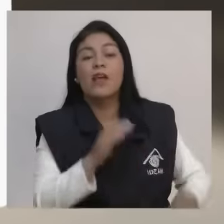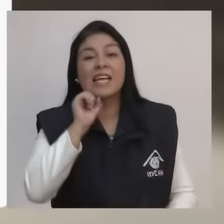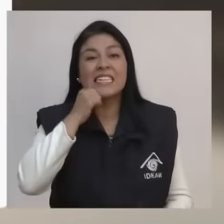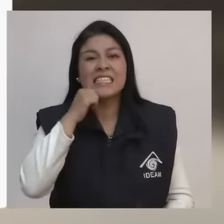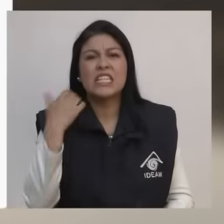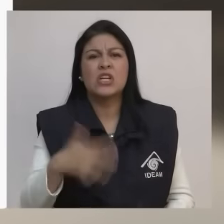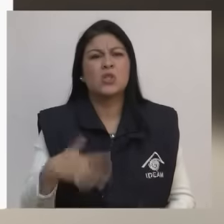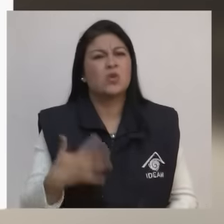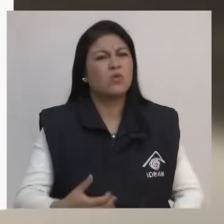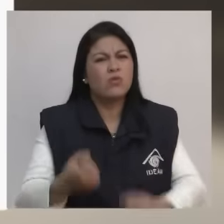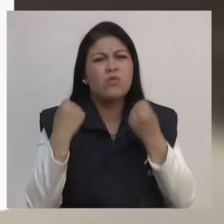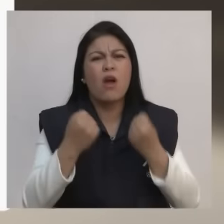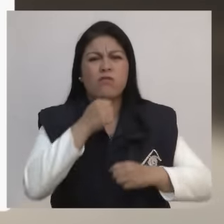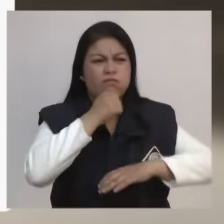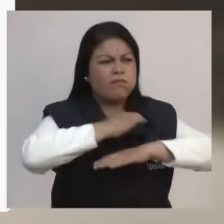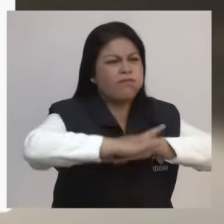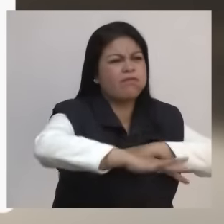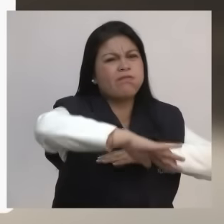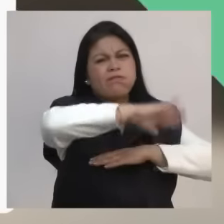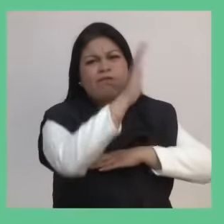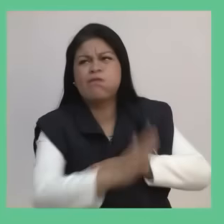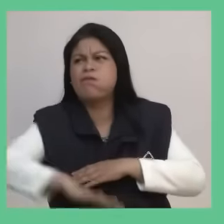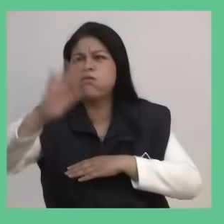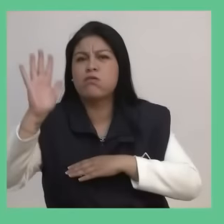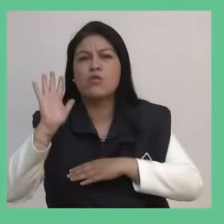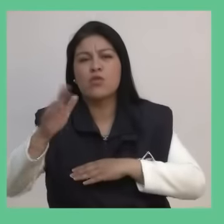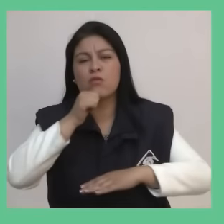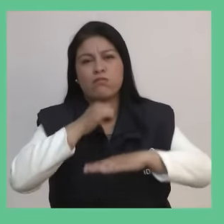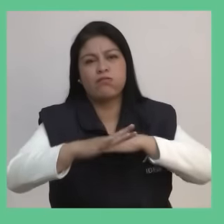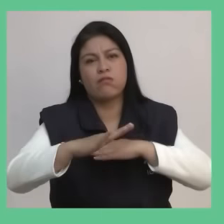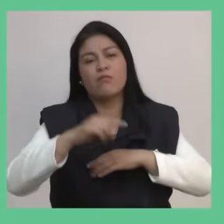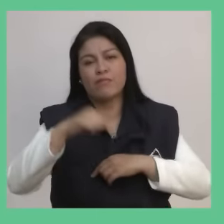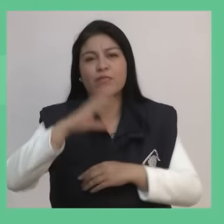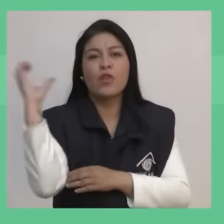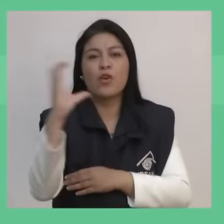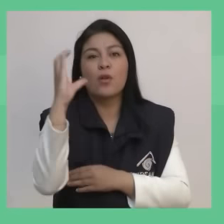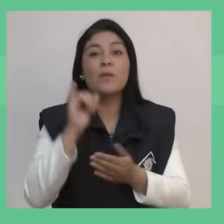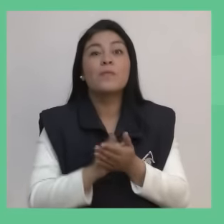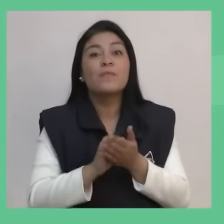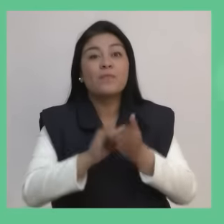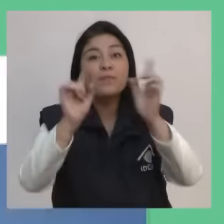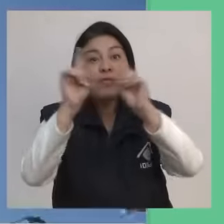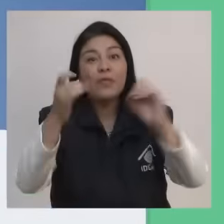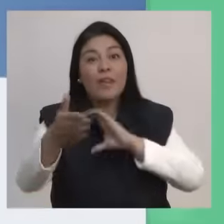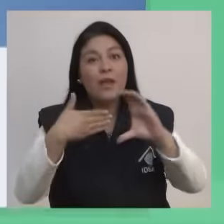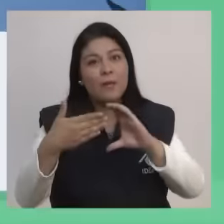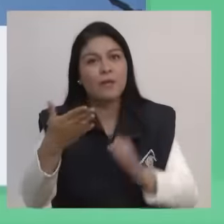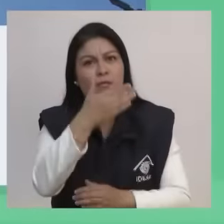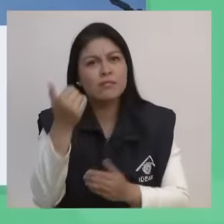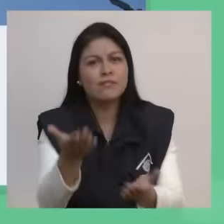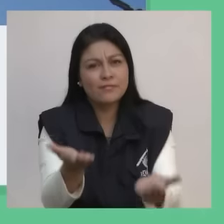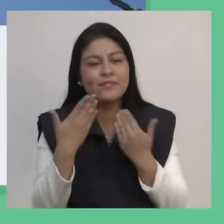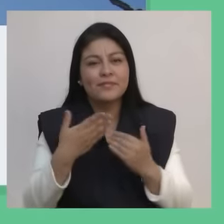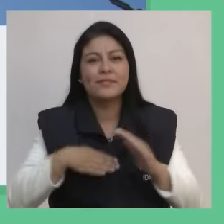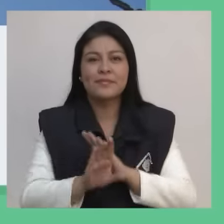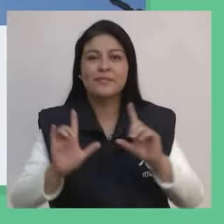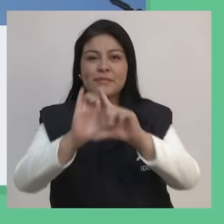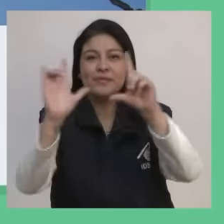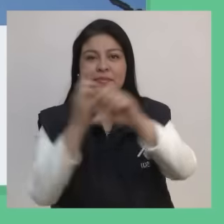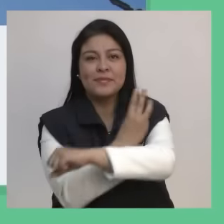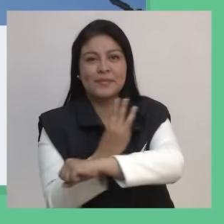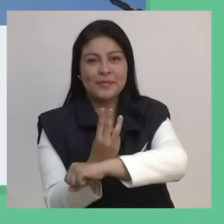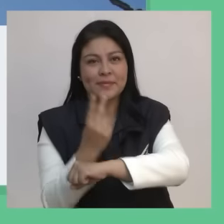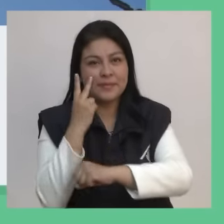fuerte oleaje en el mar Caribe colombiano Para mayor información sobre el pronóstico del tiempo visítenos en www.ideam